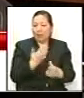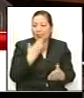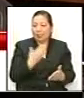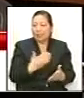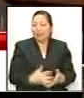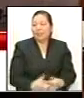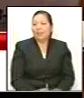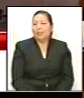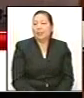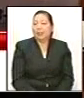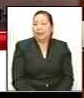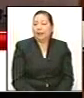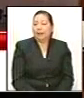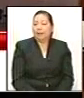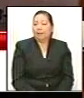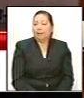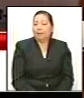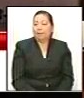Gracias.